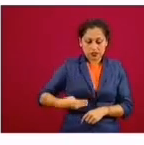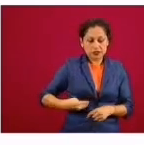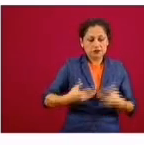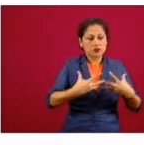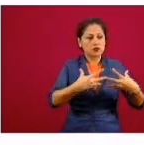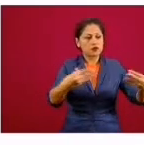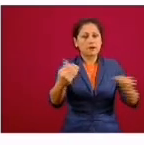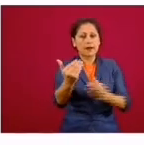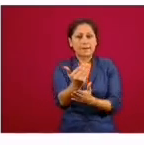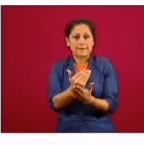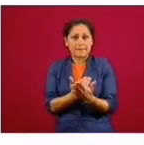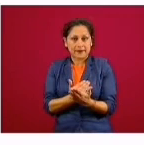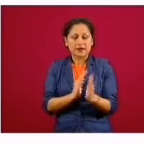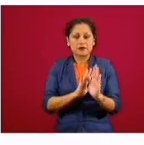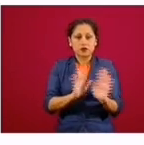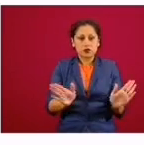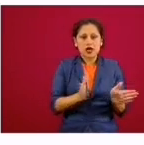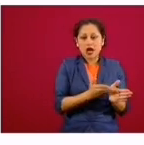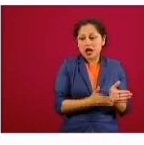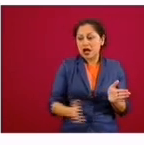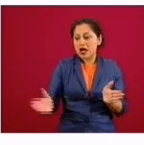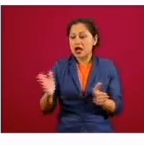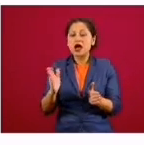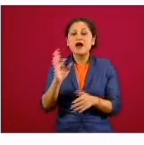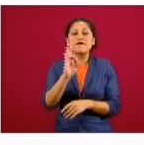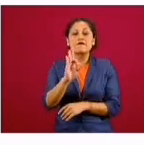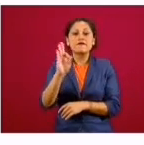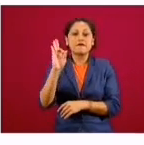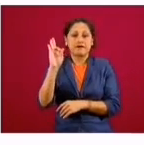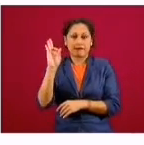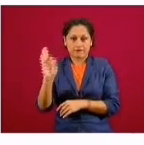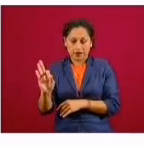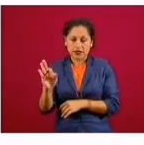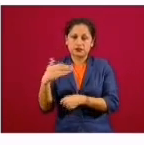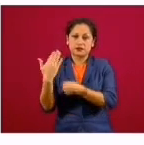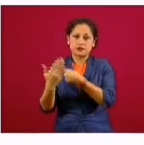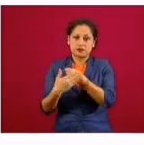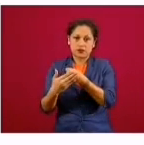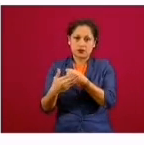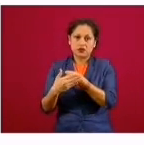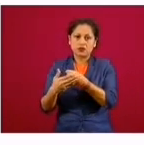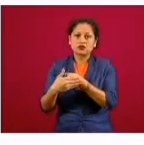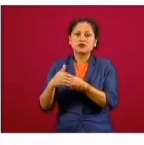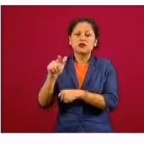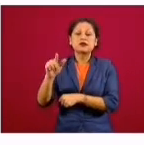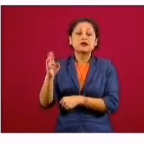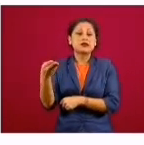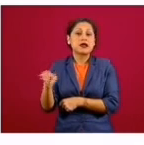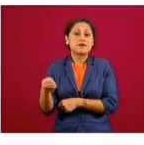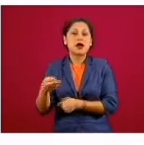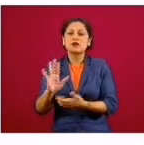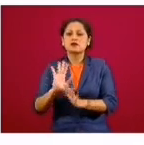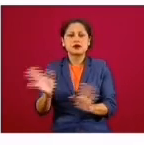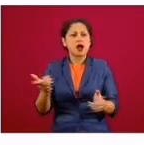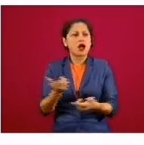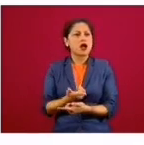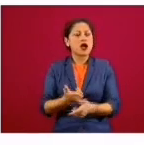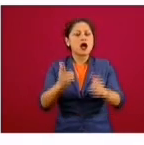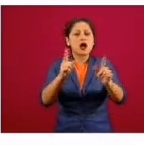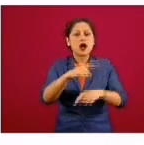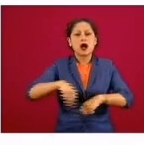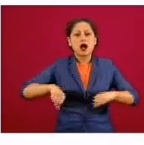anticipadamente salen de las medidas de mitigación comunitaria, anticipadamente, y esto representa el éxito